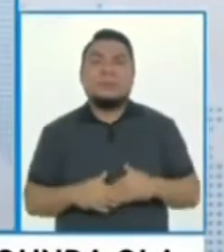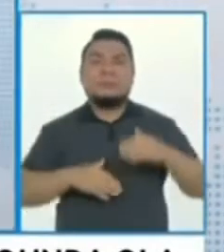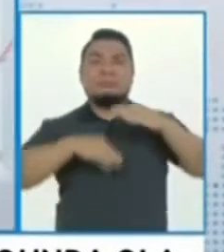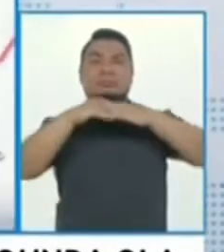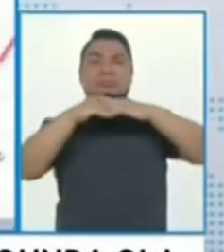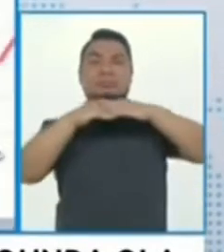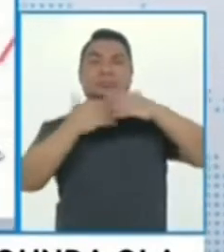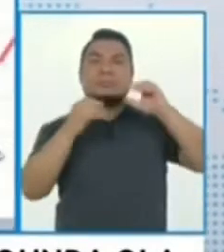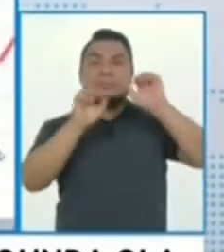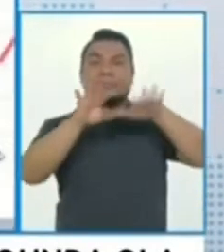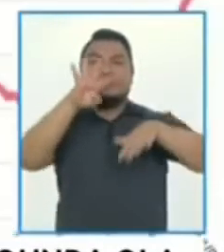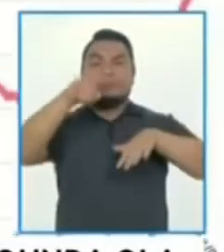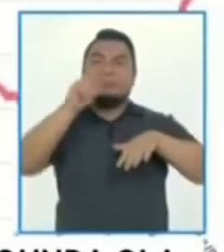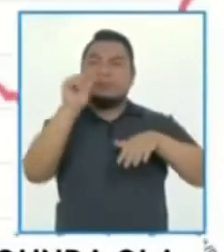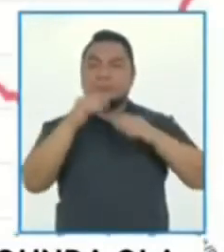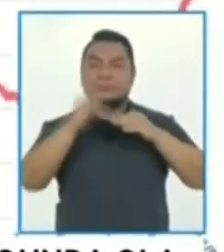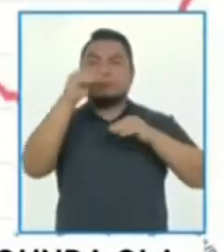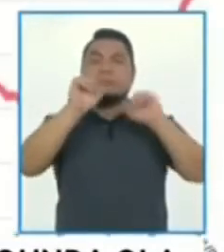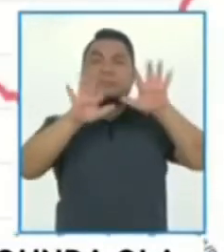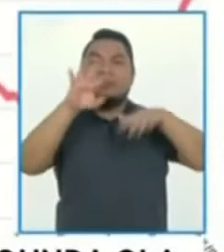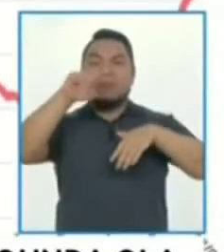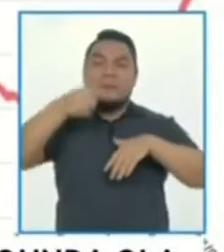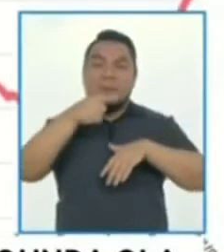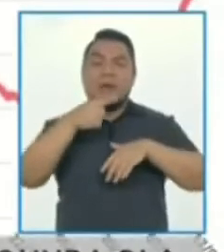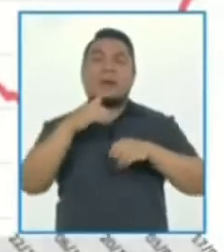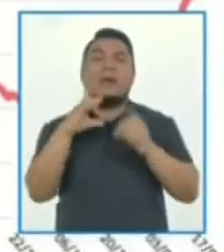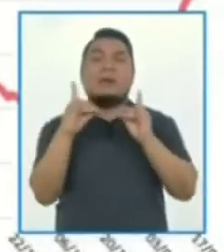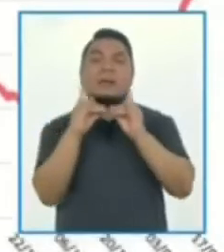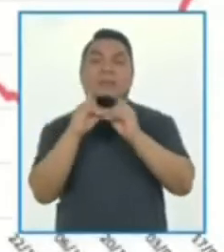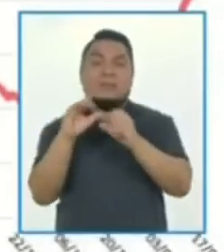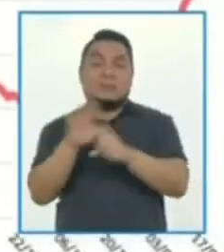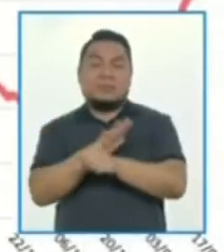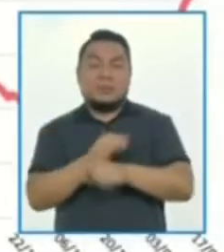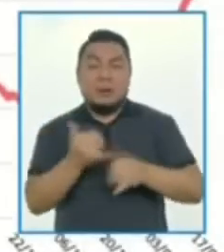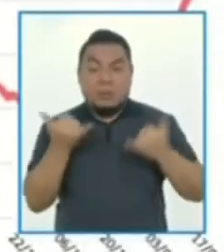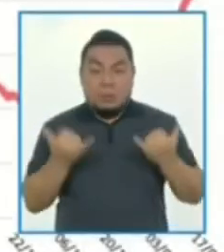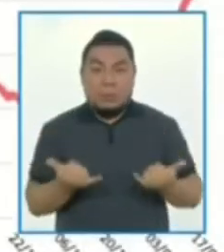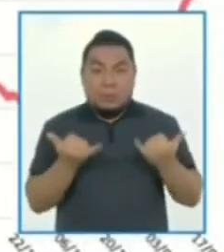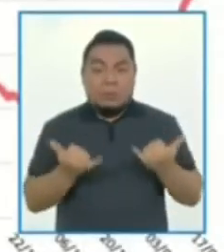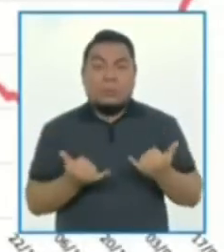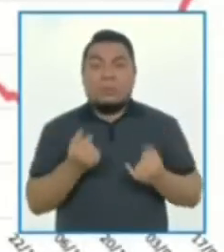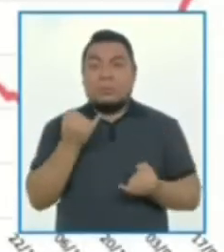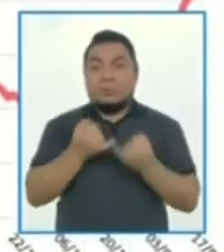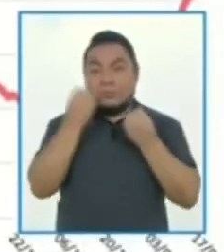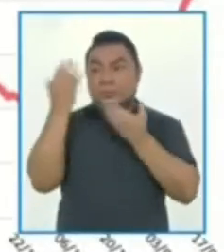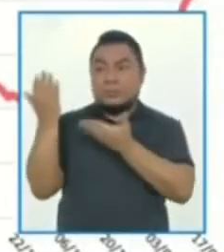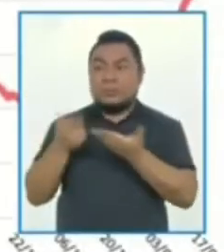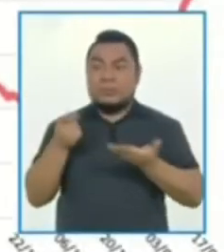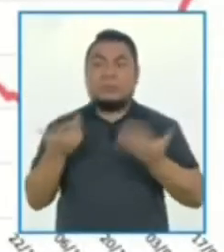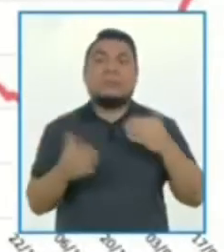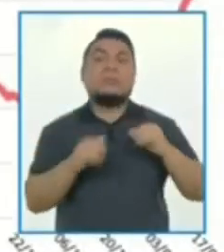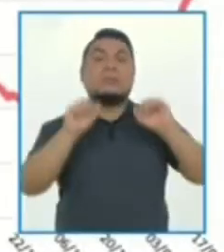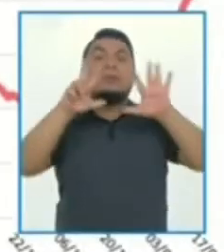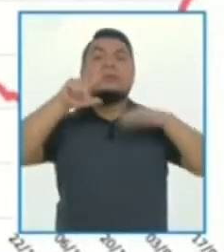de 14.000, poco más de 14.000 camas ocupadas. Al día de hoy, en base al último reporte del MINSA,